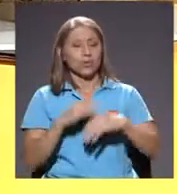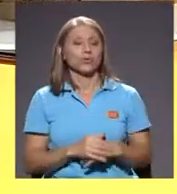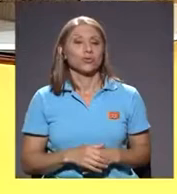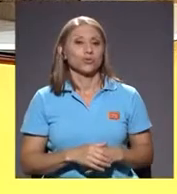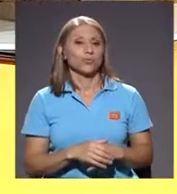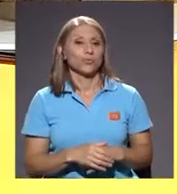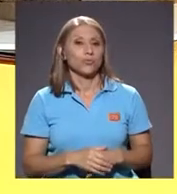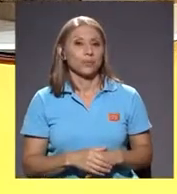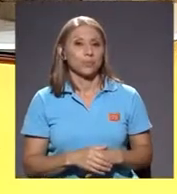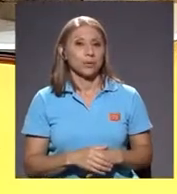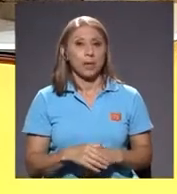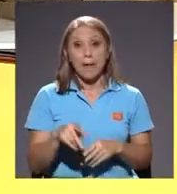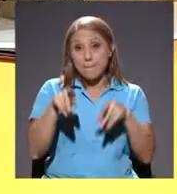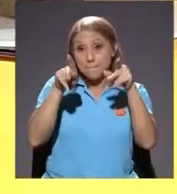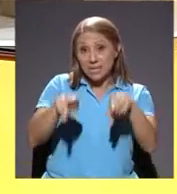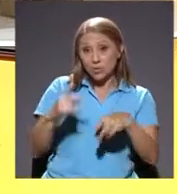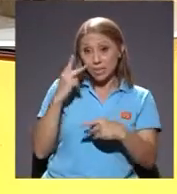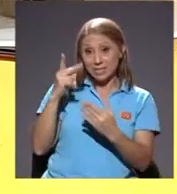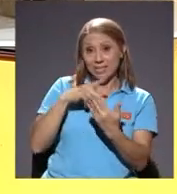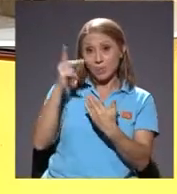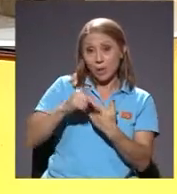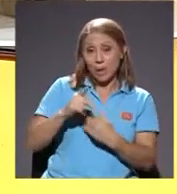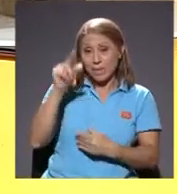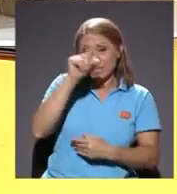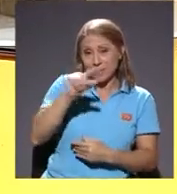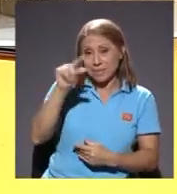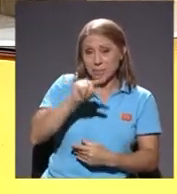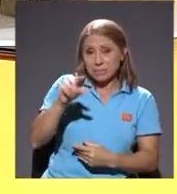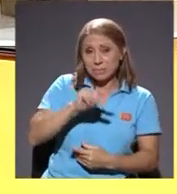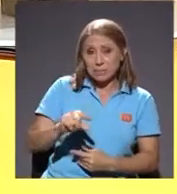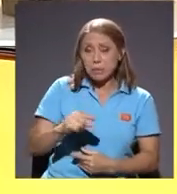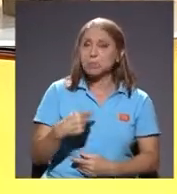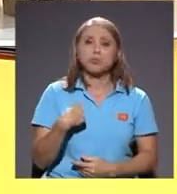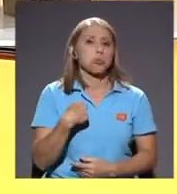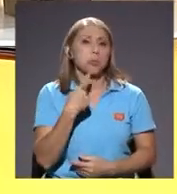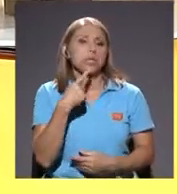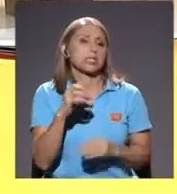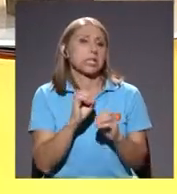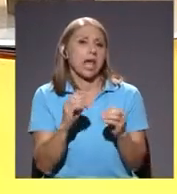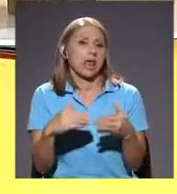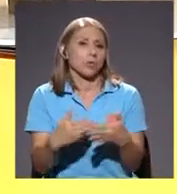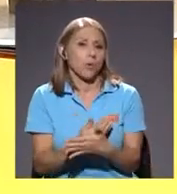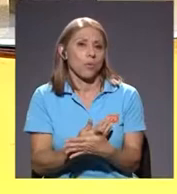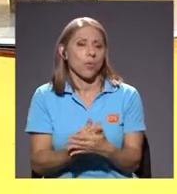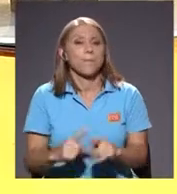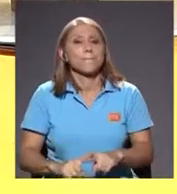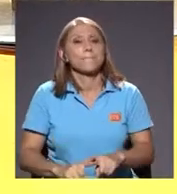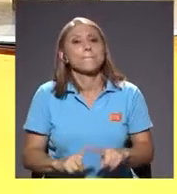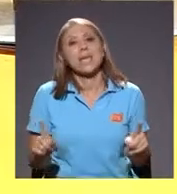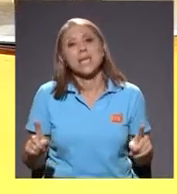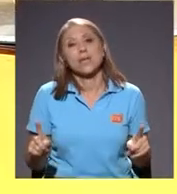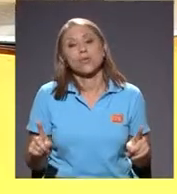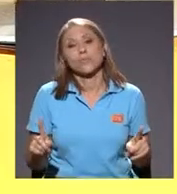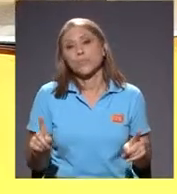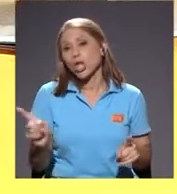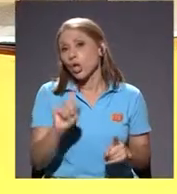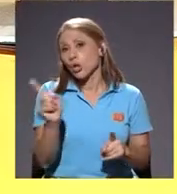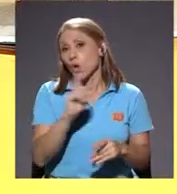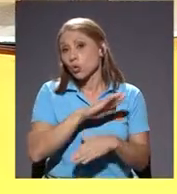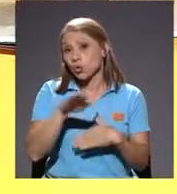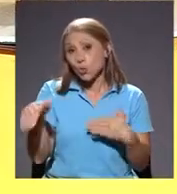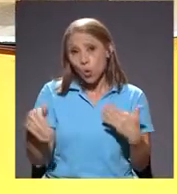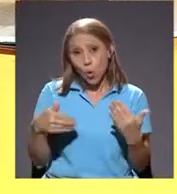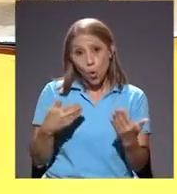aquellos que nos siguen todas las semanas no le puede decir nada nuevo pero no todos hacen